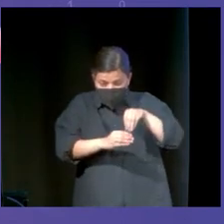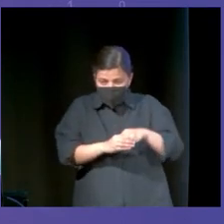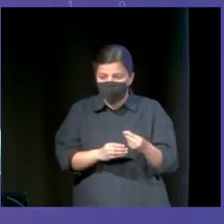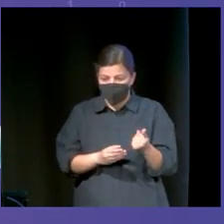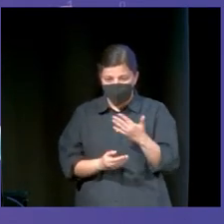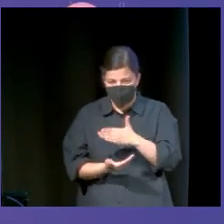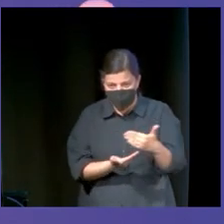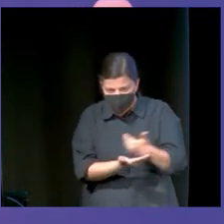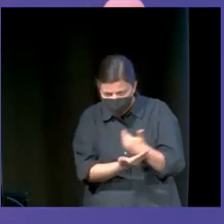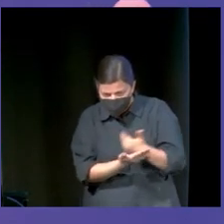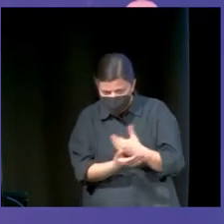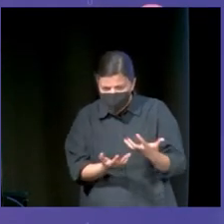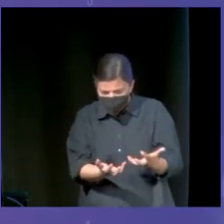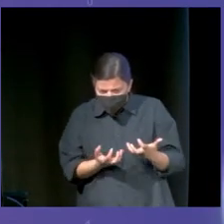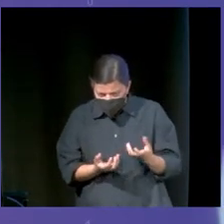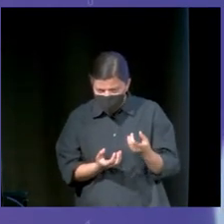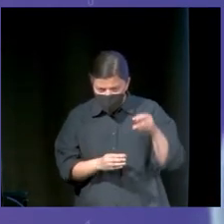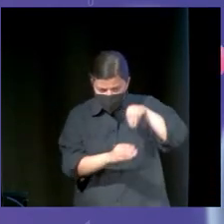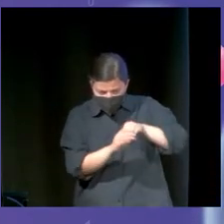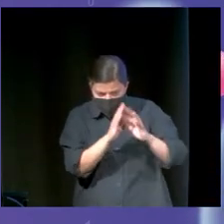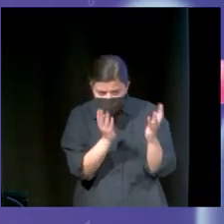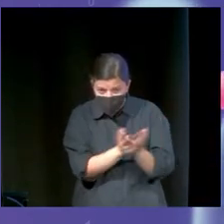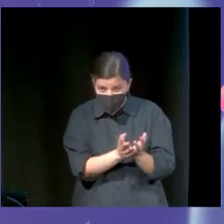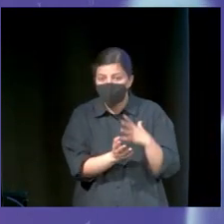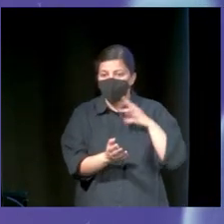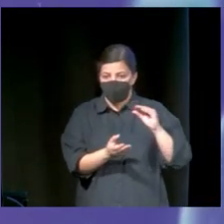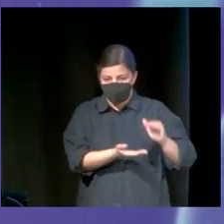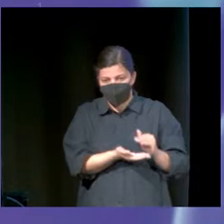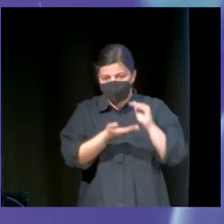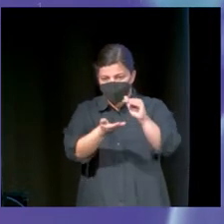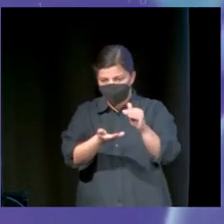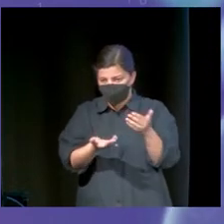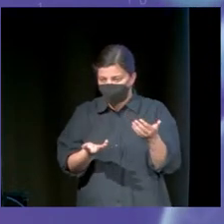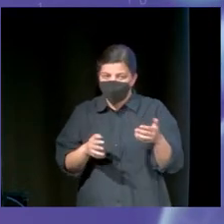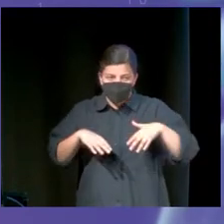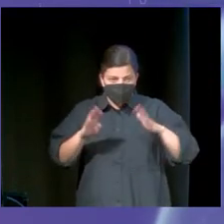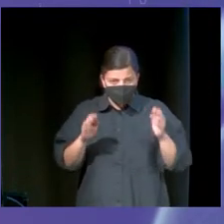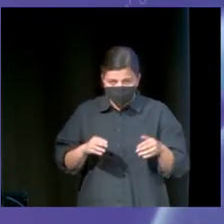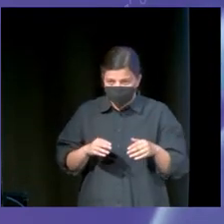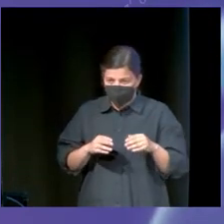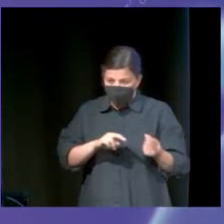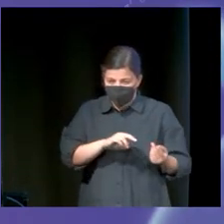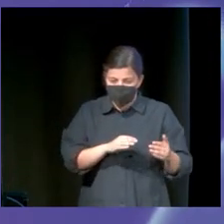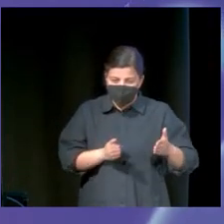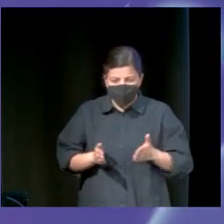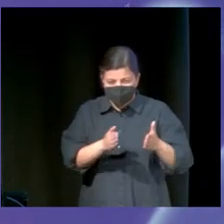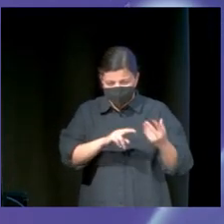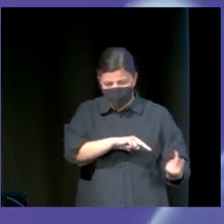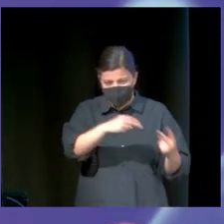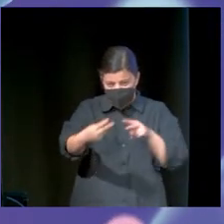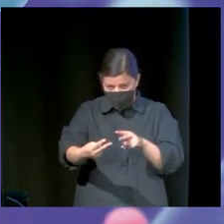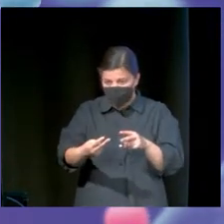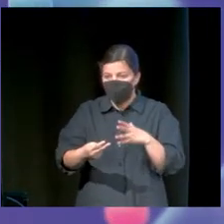ns lo que tú ganes es en ese mundo tú te lo vas a poder llevar a una pasarela de intercambio y si quieres